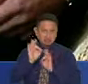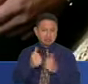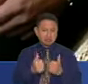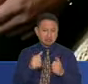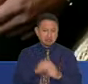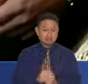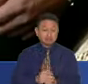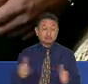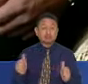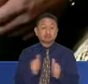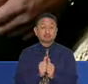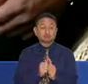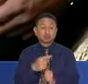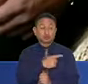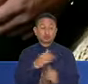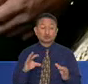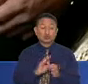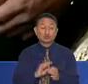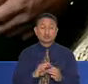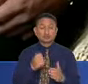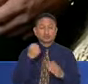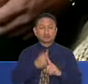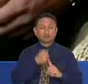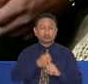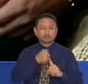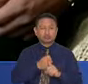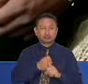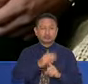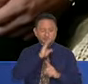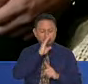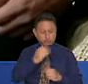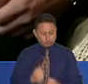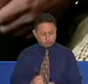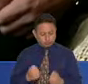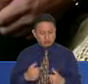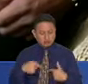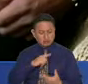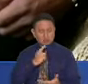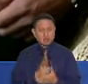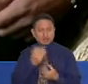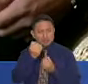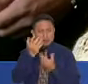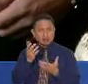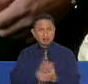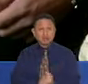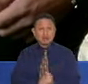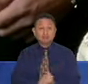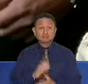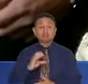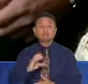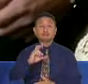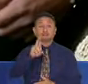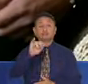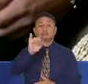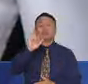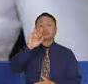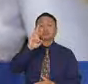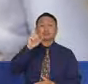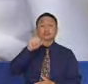su compañero de lucha y quien siempre ha sido valiente para decir la verdad, como Cristian